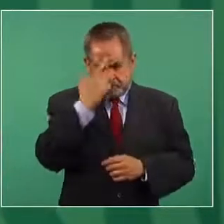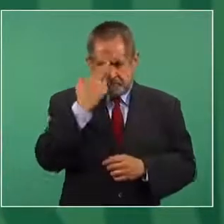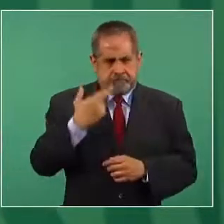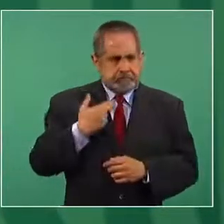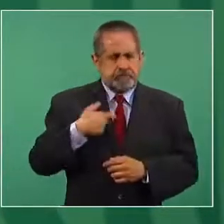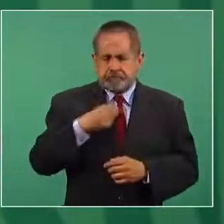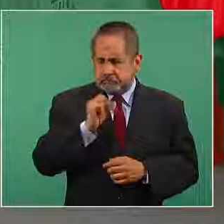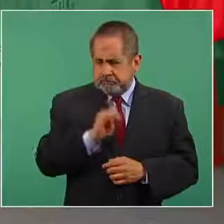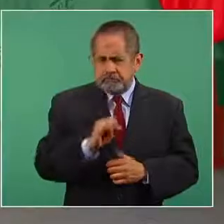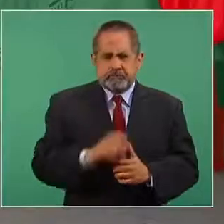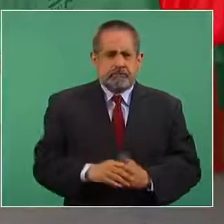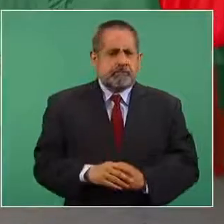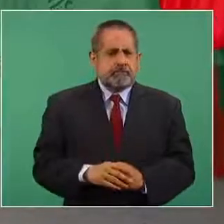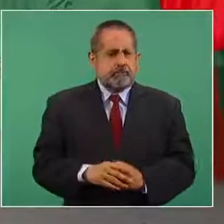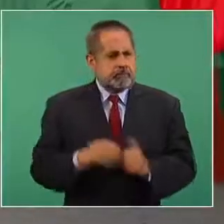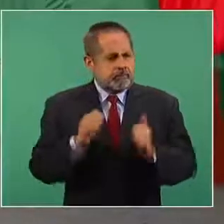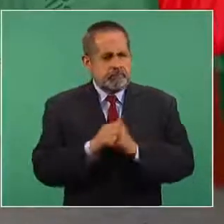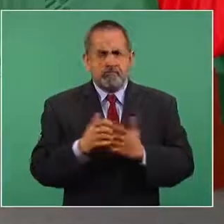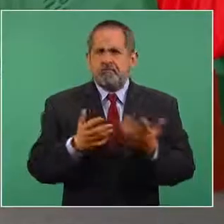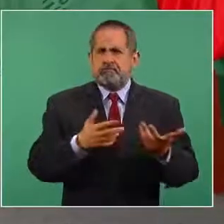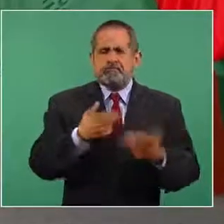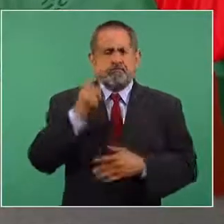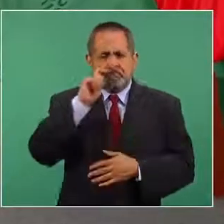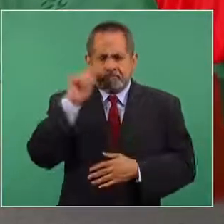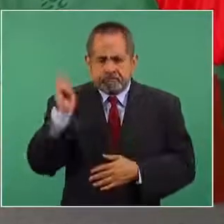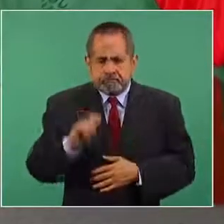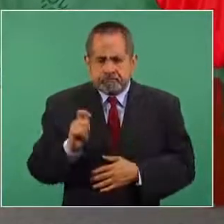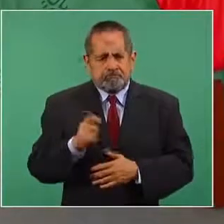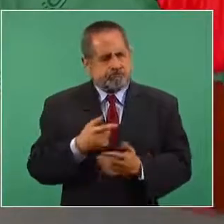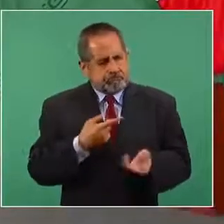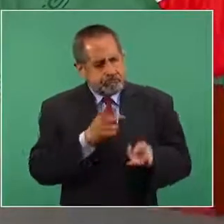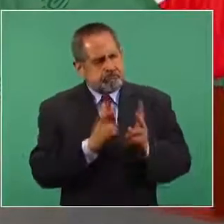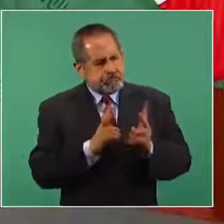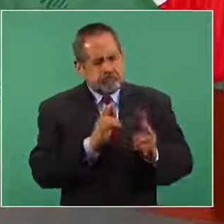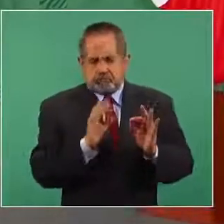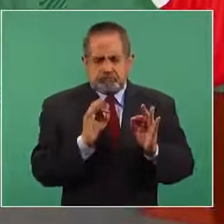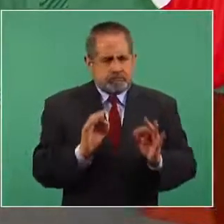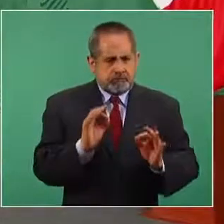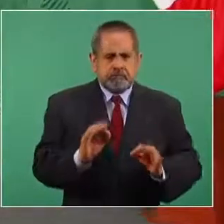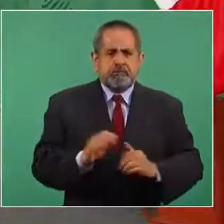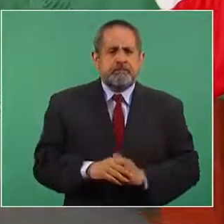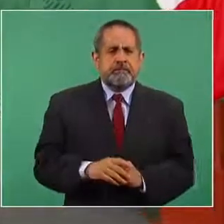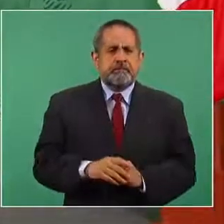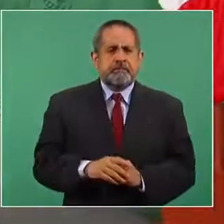de amistad y de